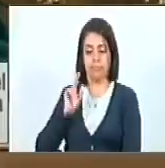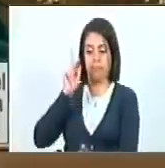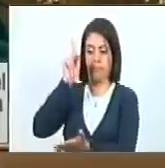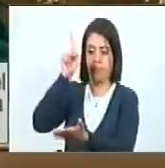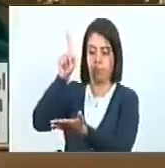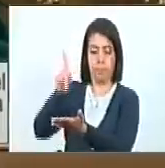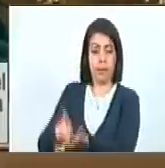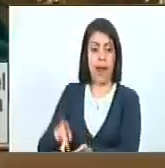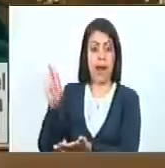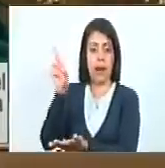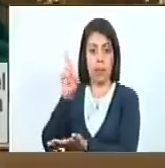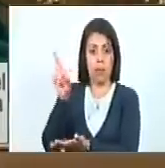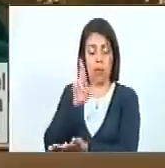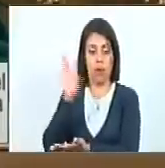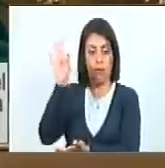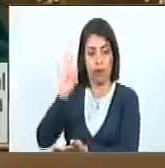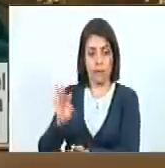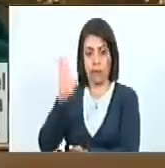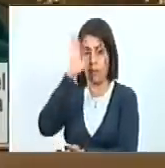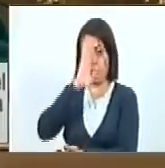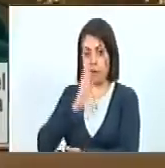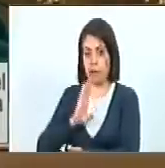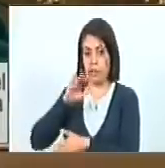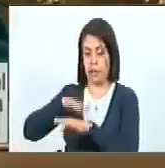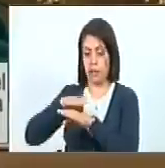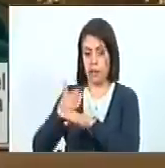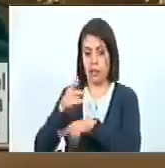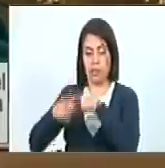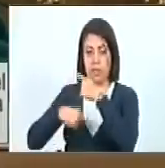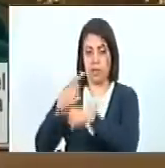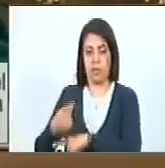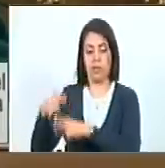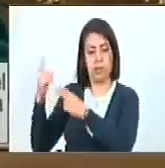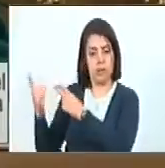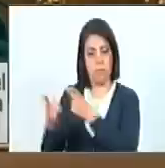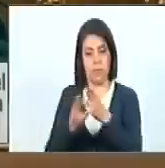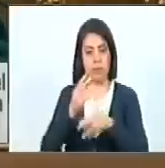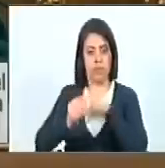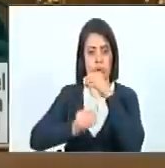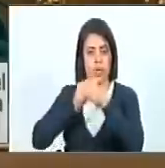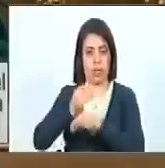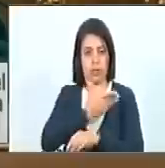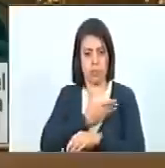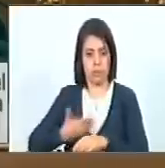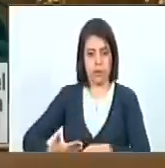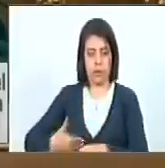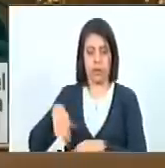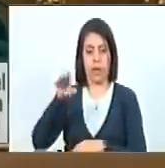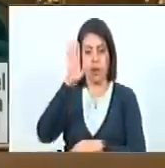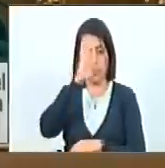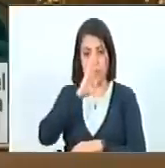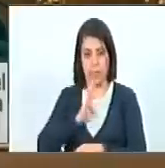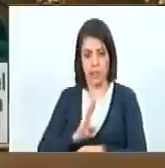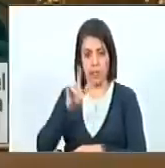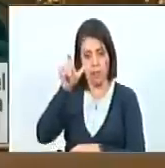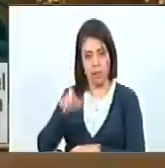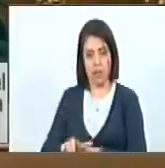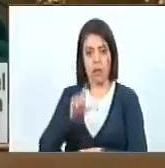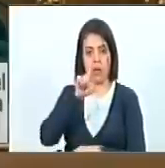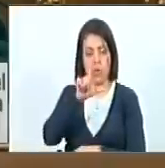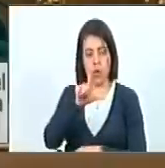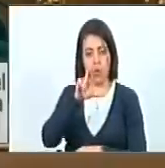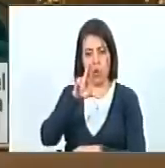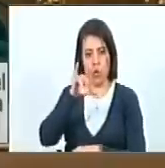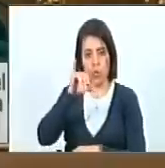la República Federativa de Brasil tras una invitación realizada por el presidente de ese hermano país,